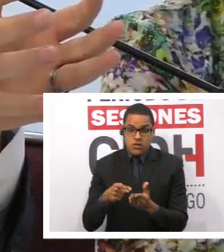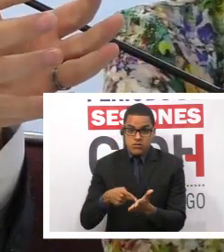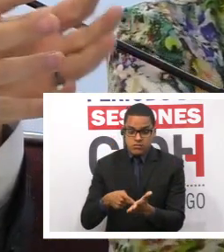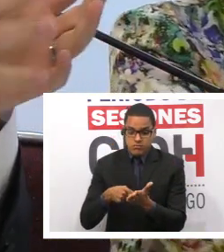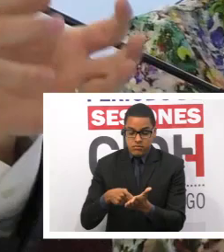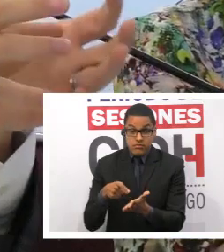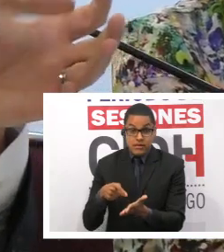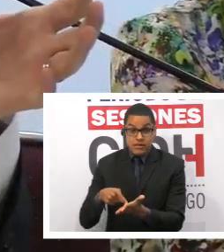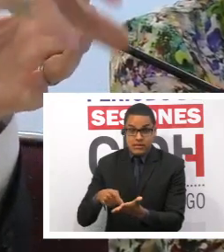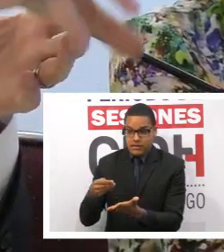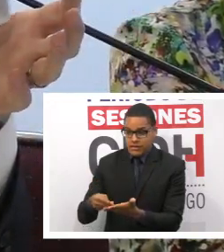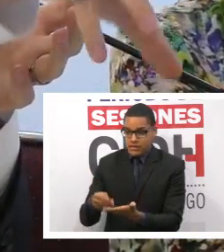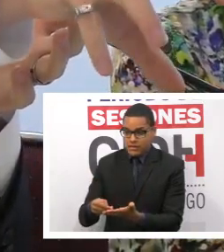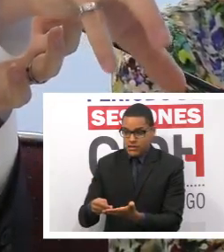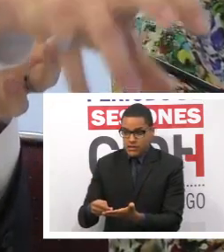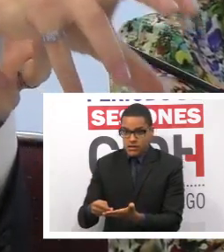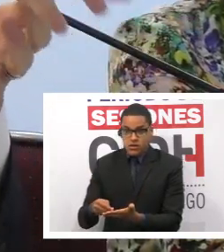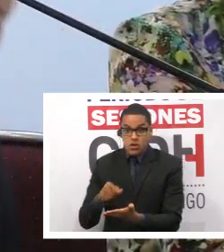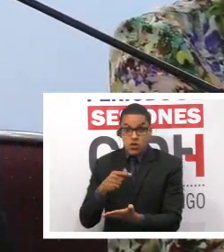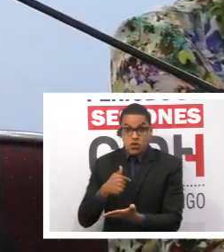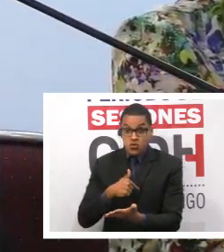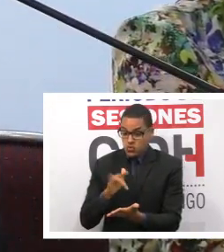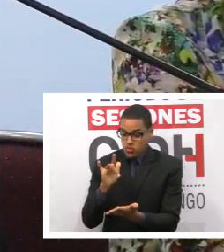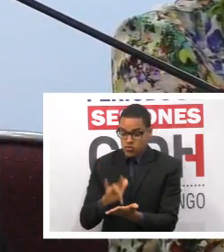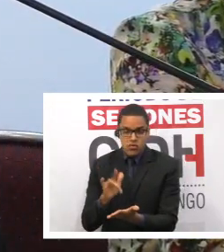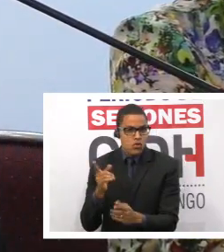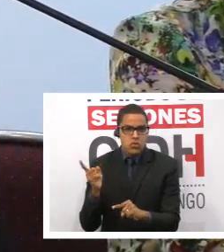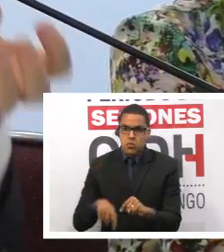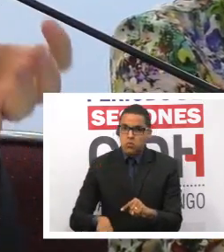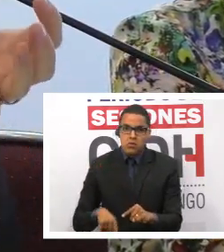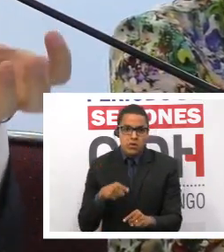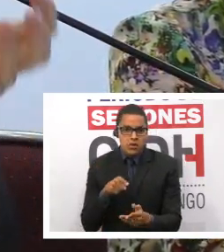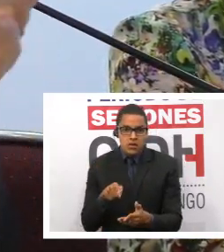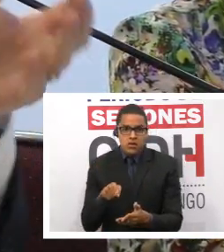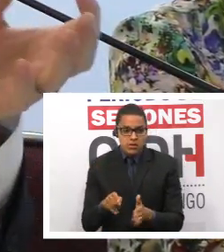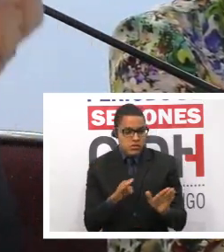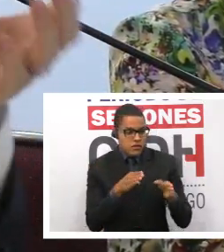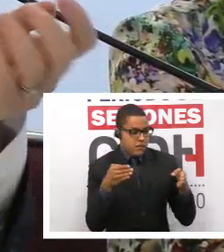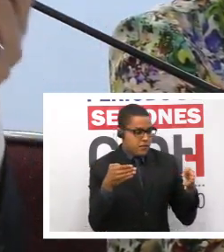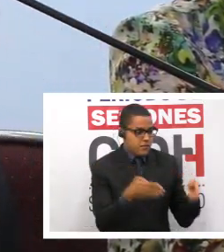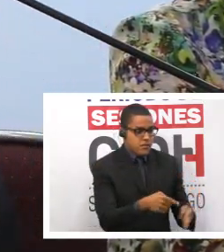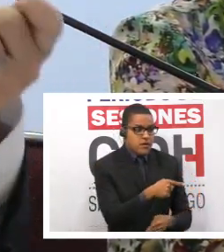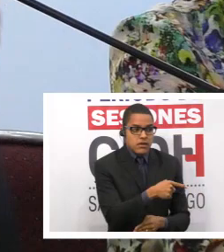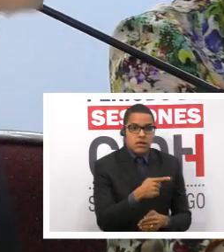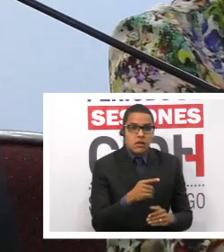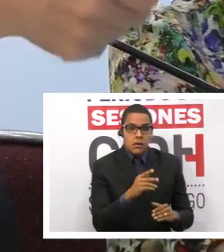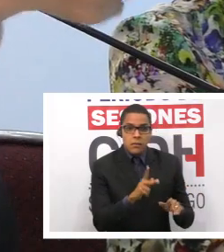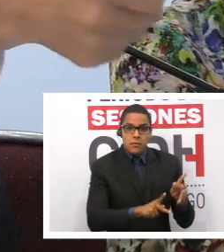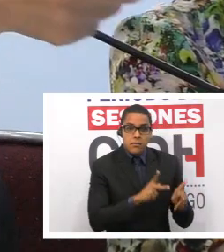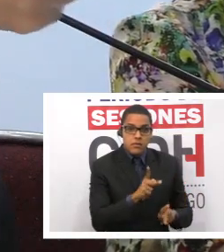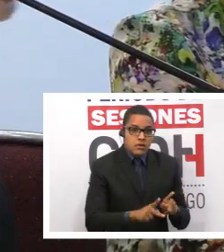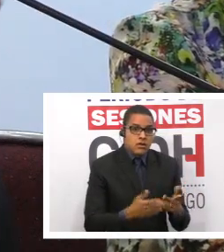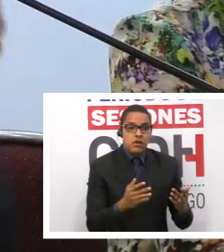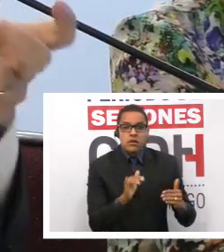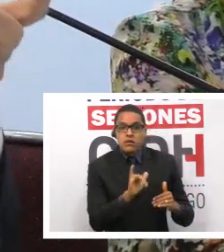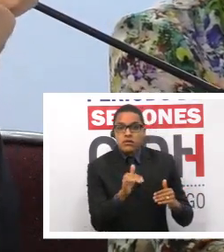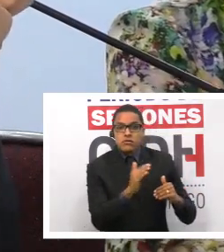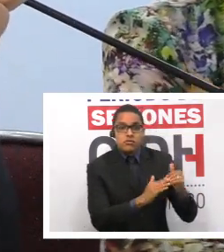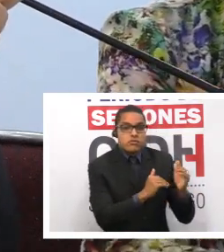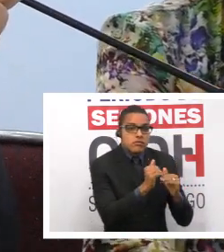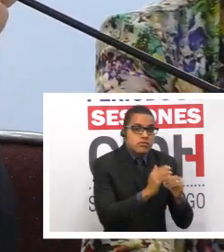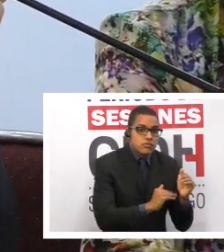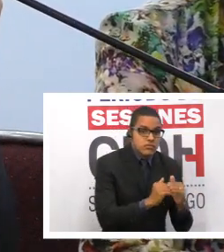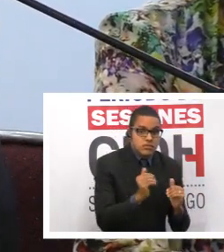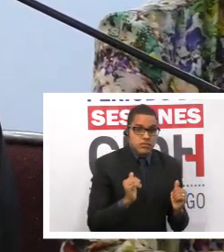los bienes que satisfacen el mínimo existencial entonces una reforma que cap qué pretendía gravar bienes